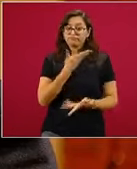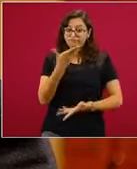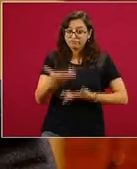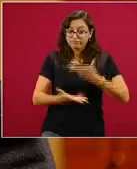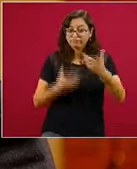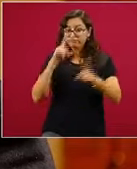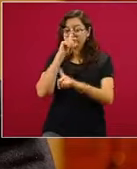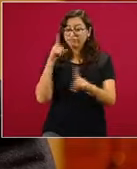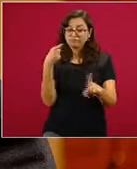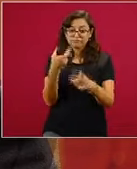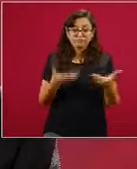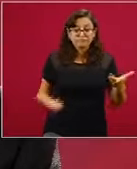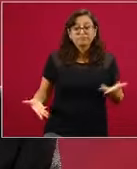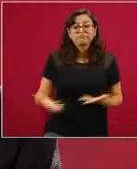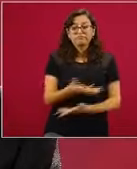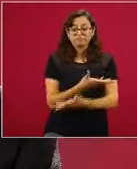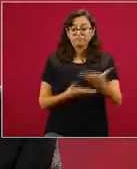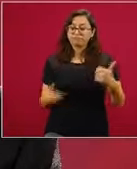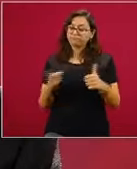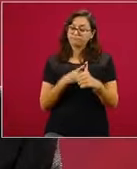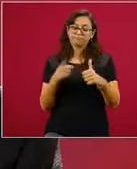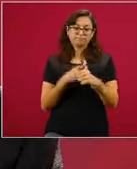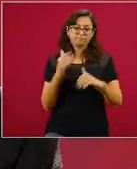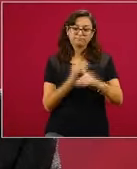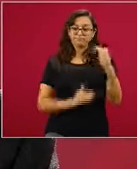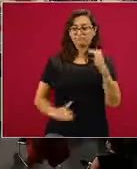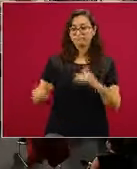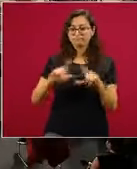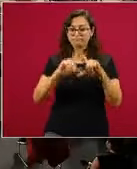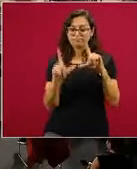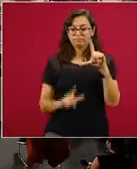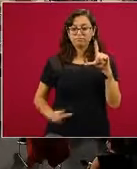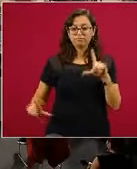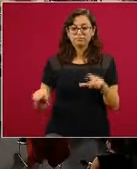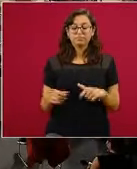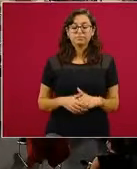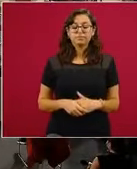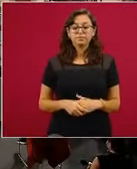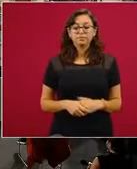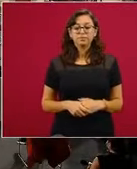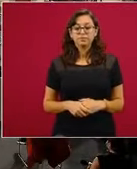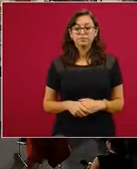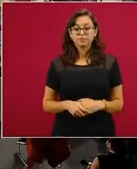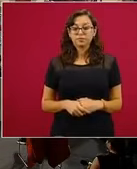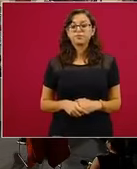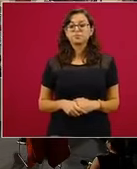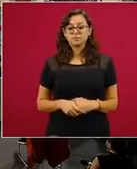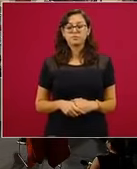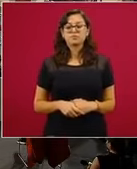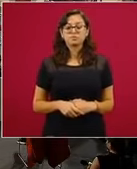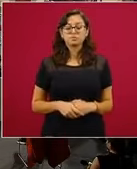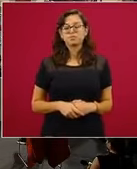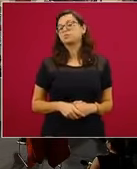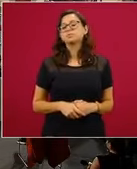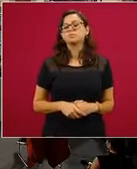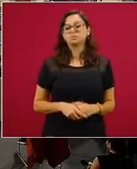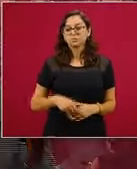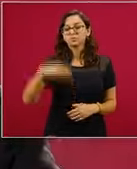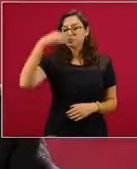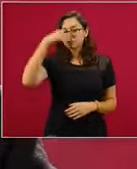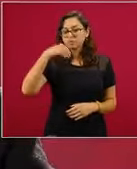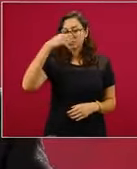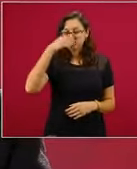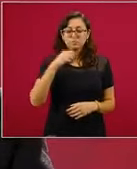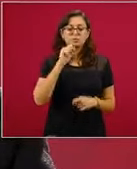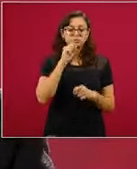construcción del interés superior de la nación. Muchas gracias. Es lo que le digo de la influenza, le respondo también al colega que